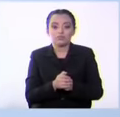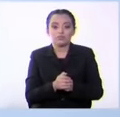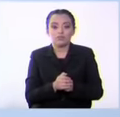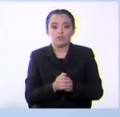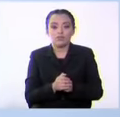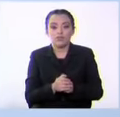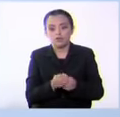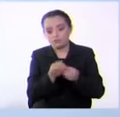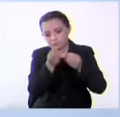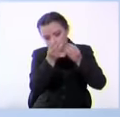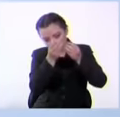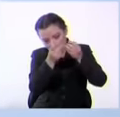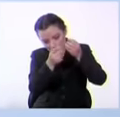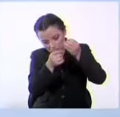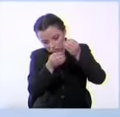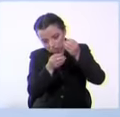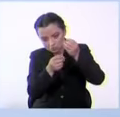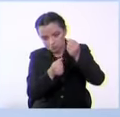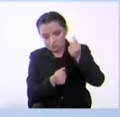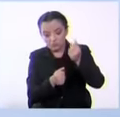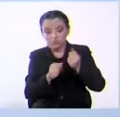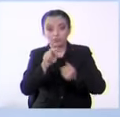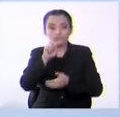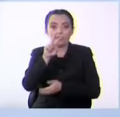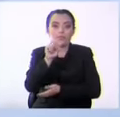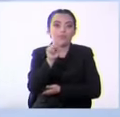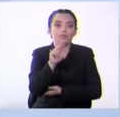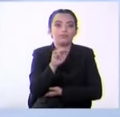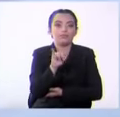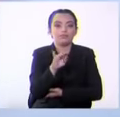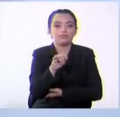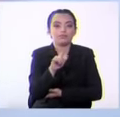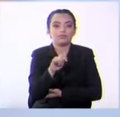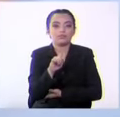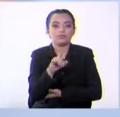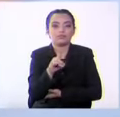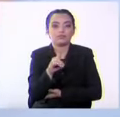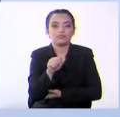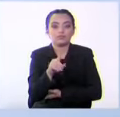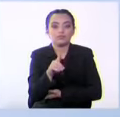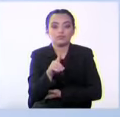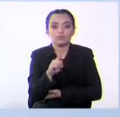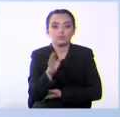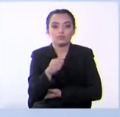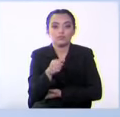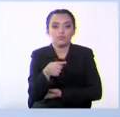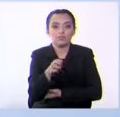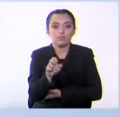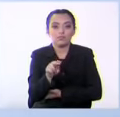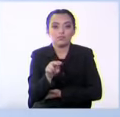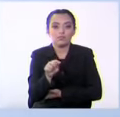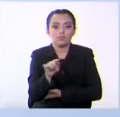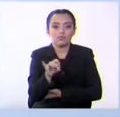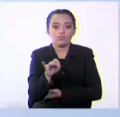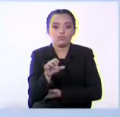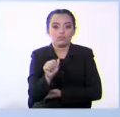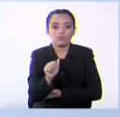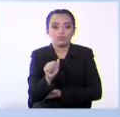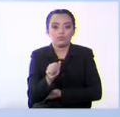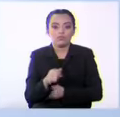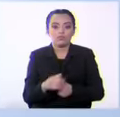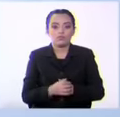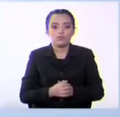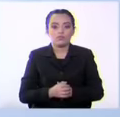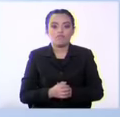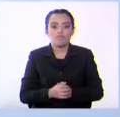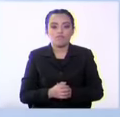nosotros variabilidad genética. Ahora,